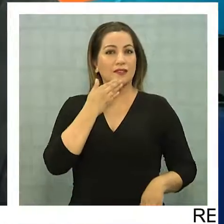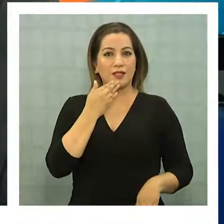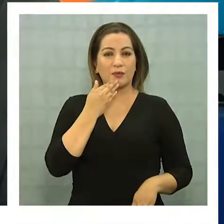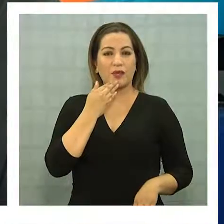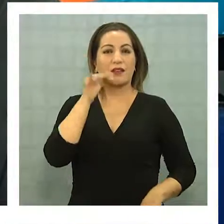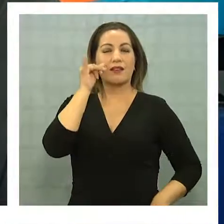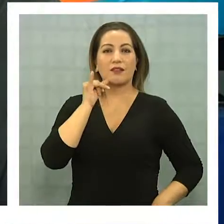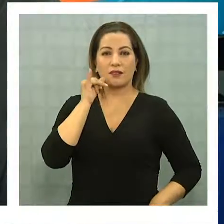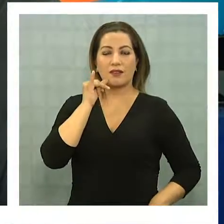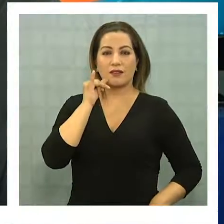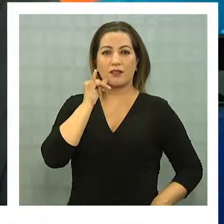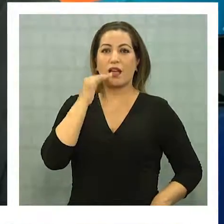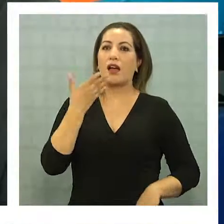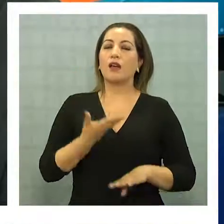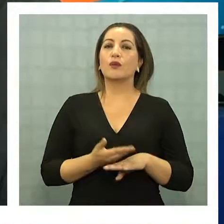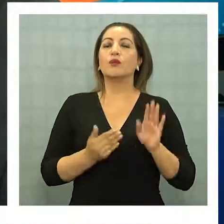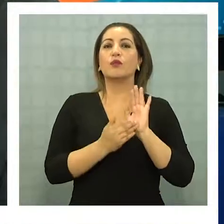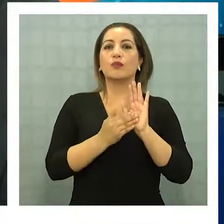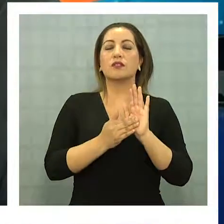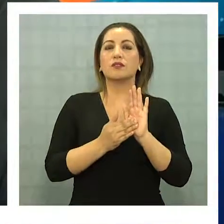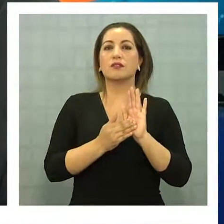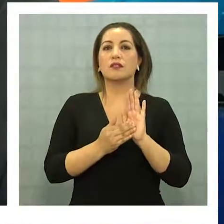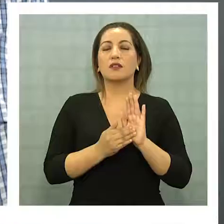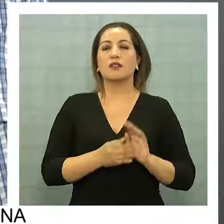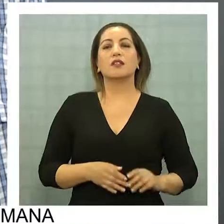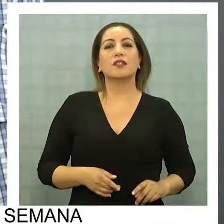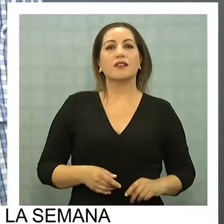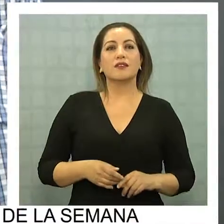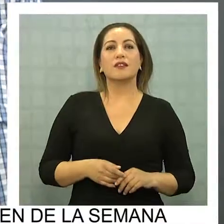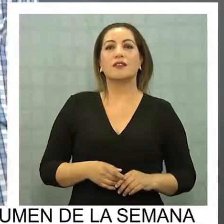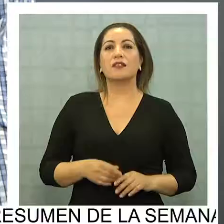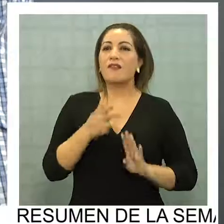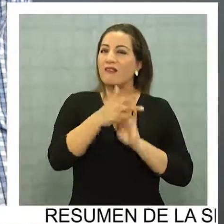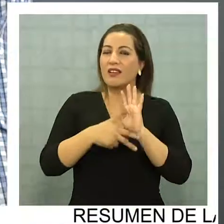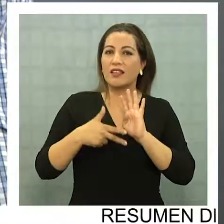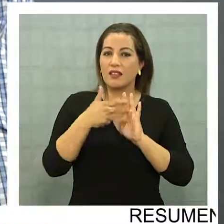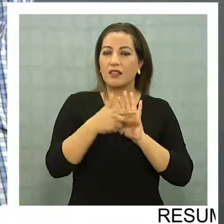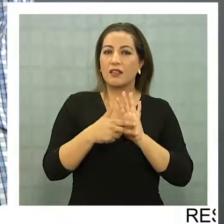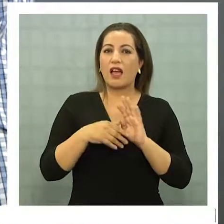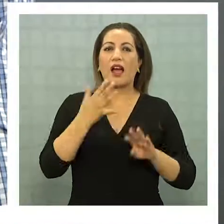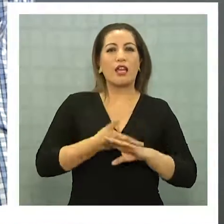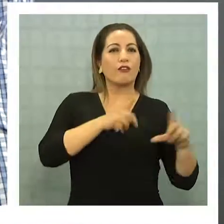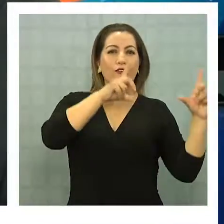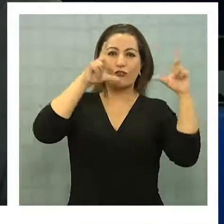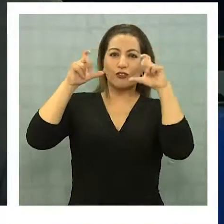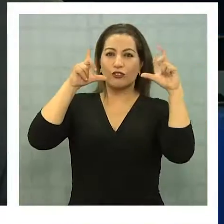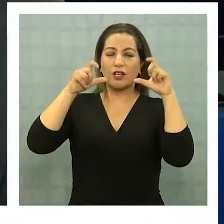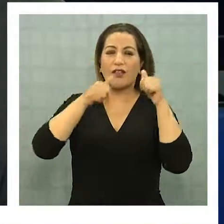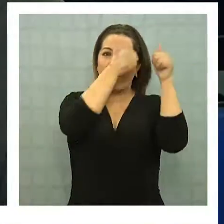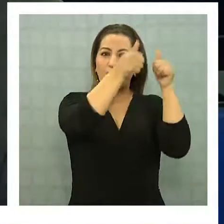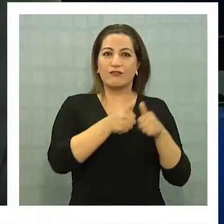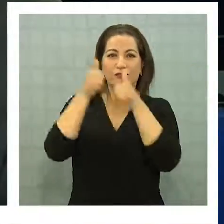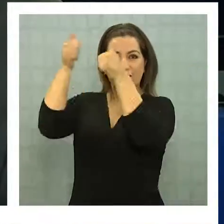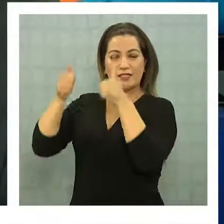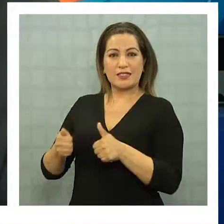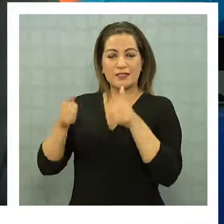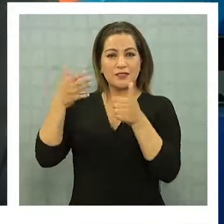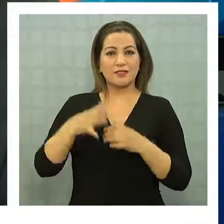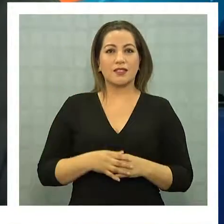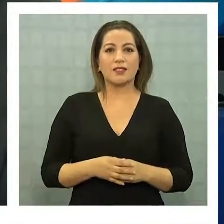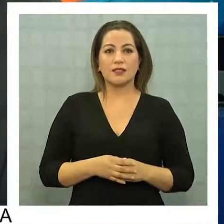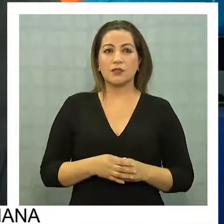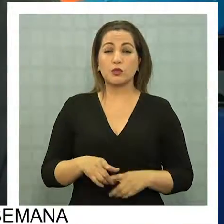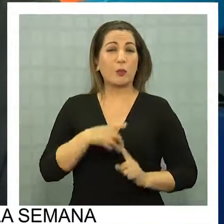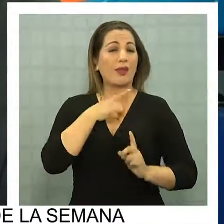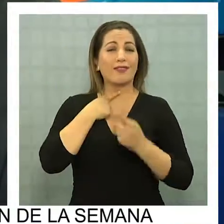aquí en Iquique también hay una exposición en Baquedarte, bueno que lo sepan, también, de fotografías y de afiches que